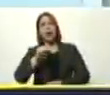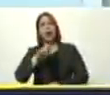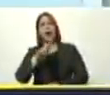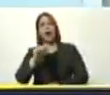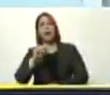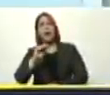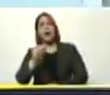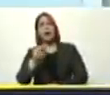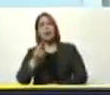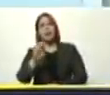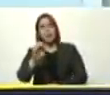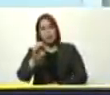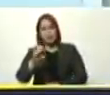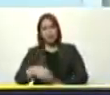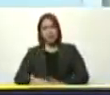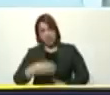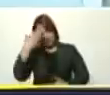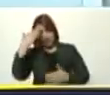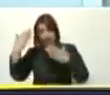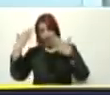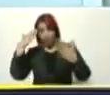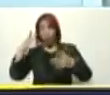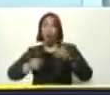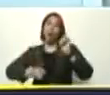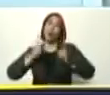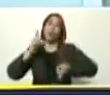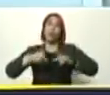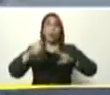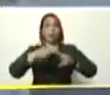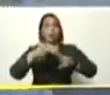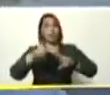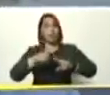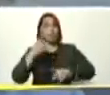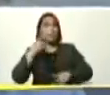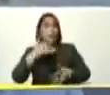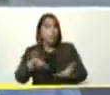llama. Mi saludo, seguro es tía tuya, o tu abuela.